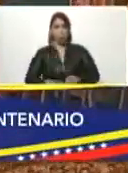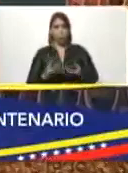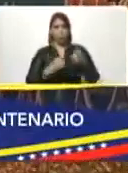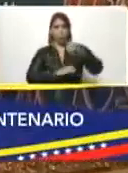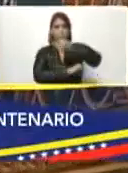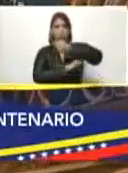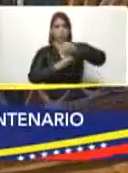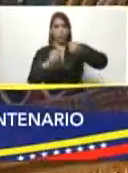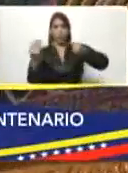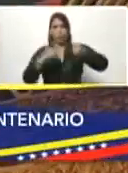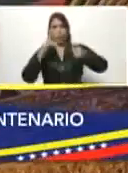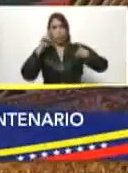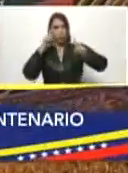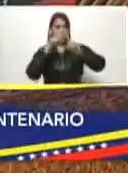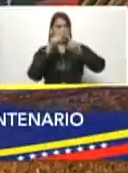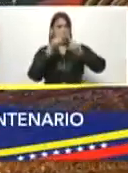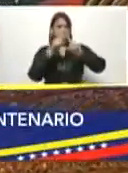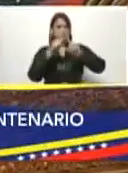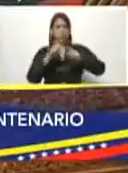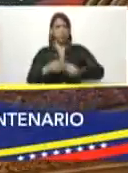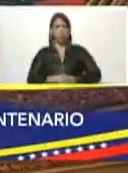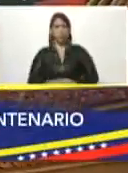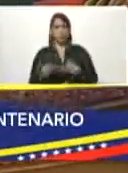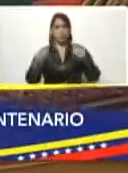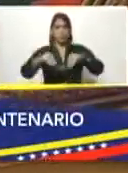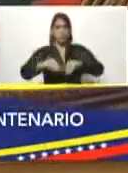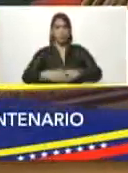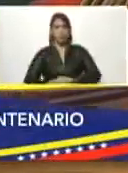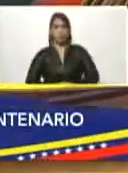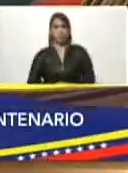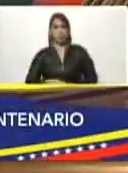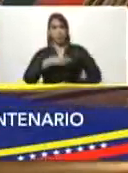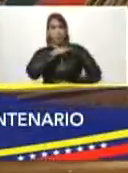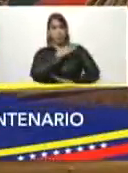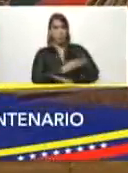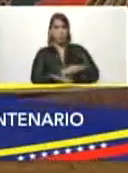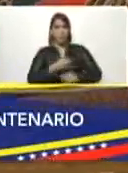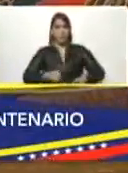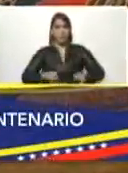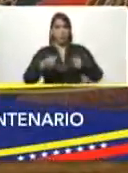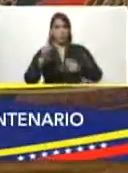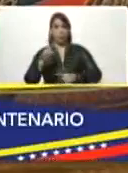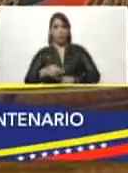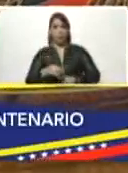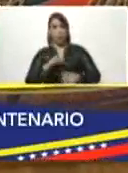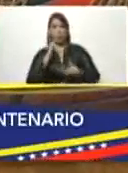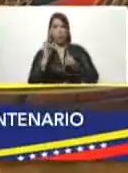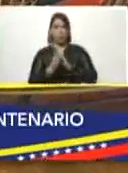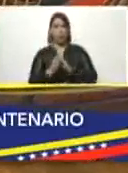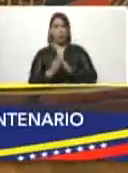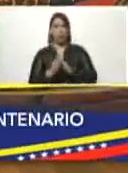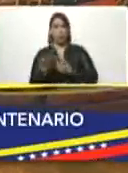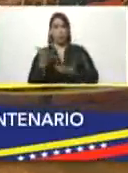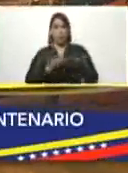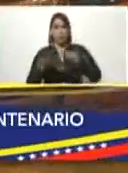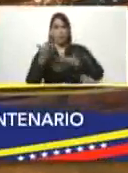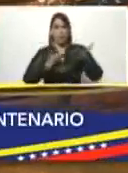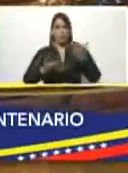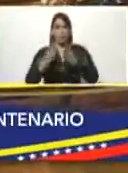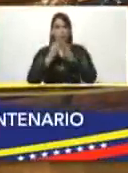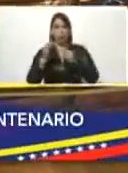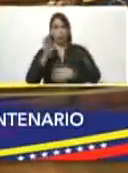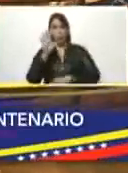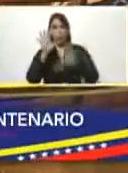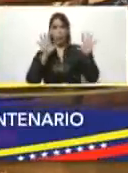y mayor proyección mediante el fortalecimiento de los mercados culturales de todo el continente y el intercambio entre